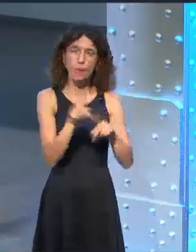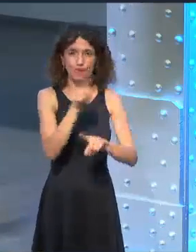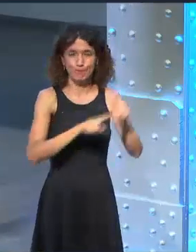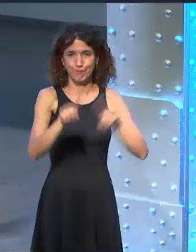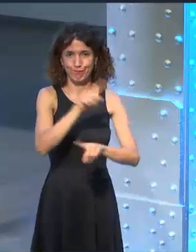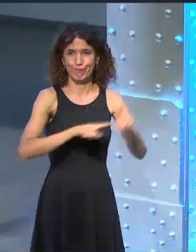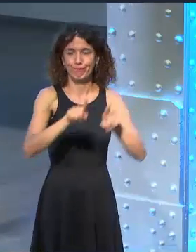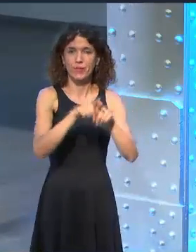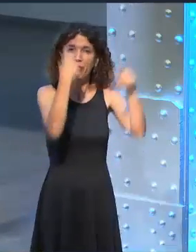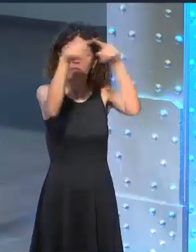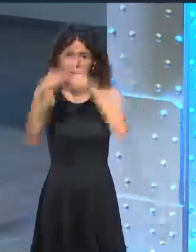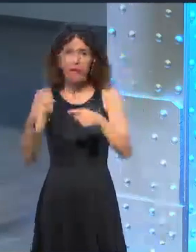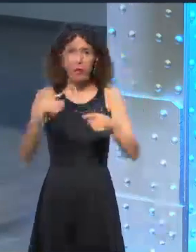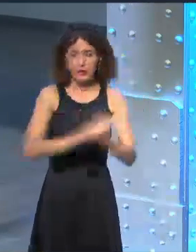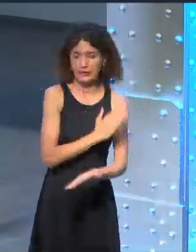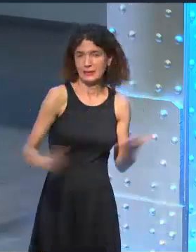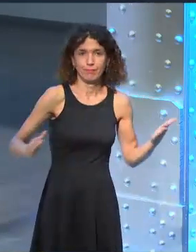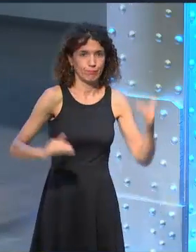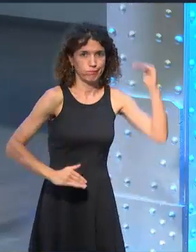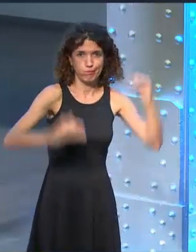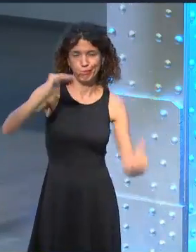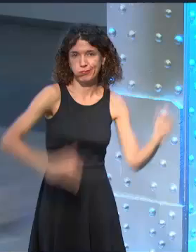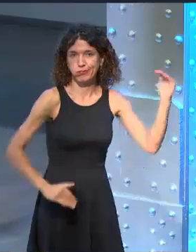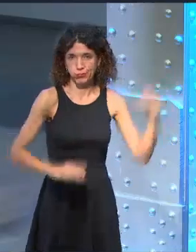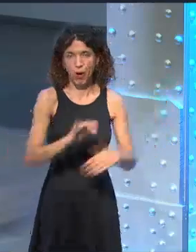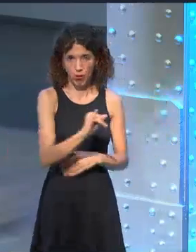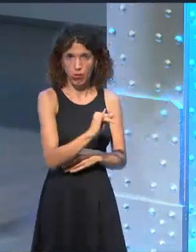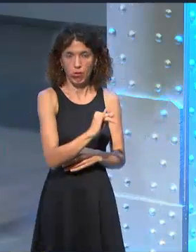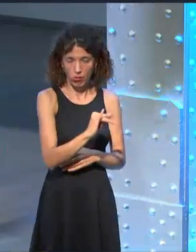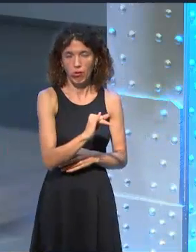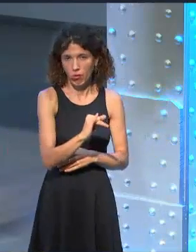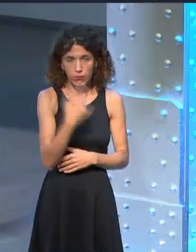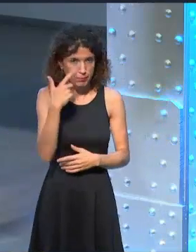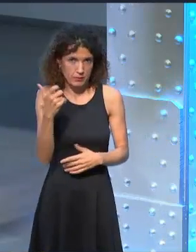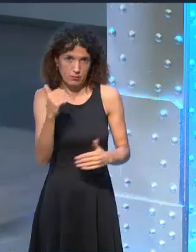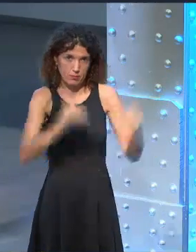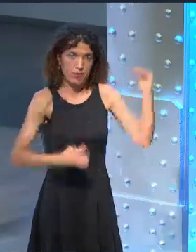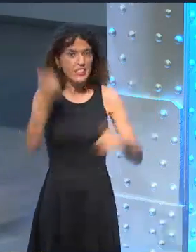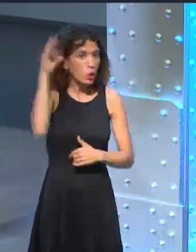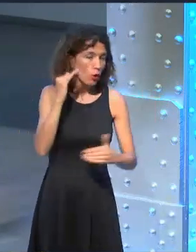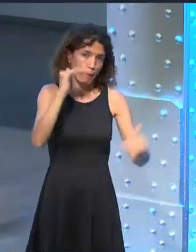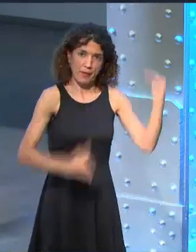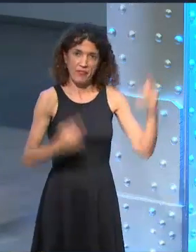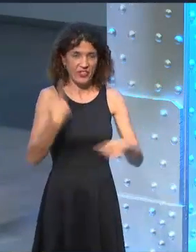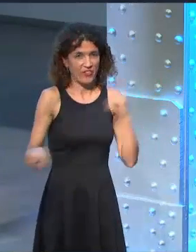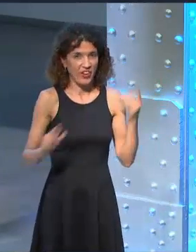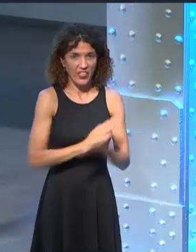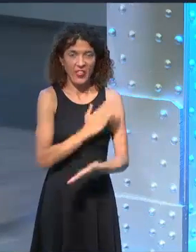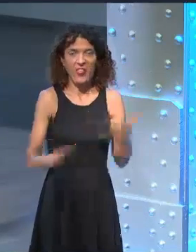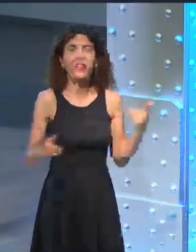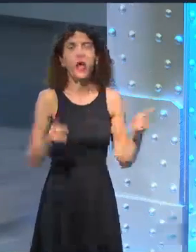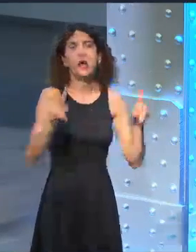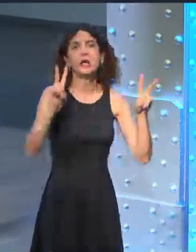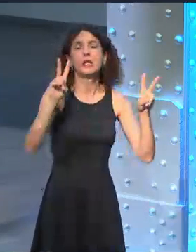entramado de diferenciación y donde más diferencias existen entre los chicos y las chicas, ¿no? Es un proceso también